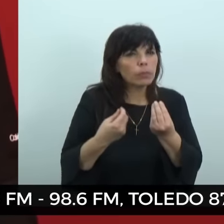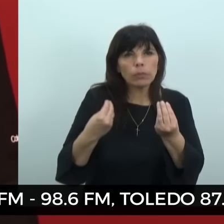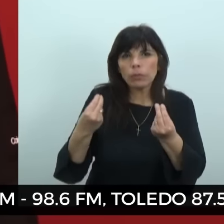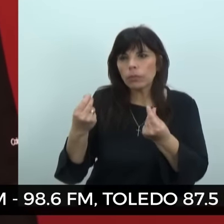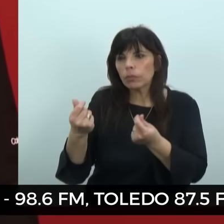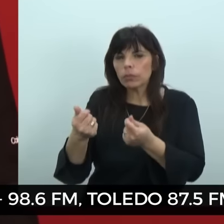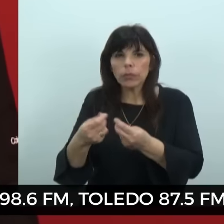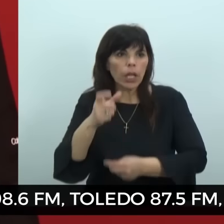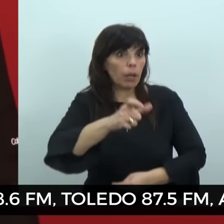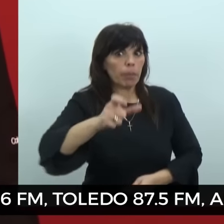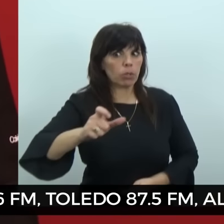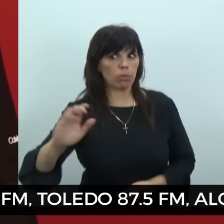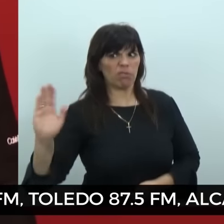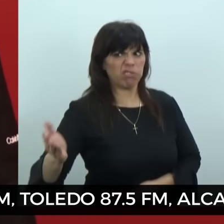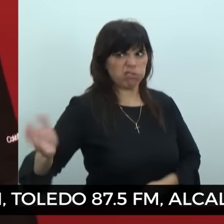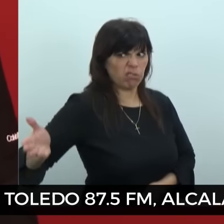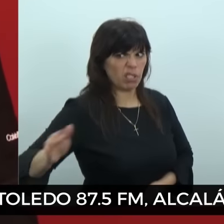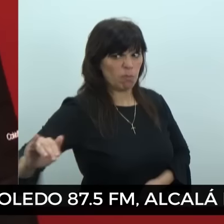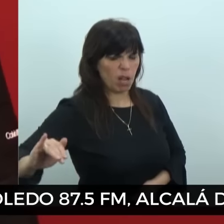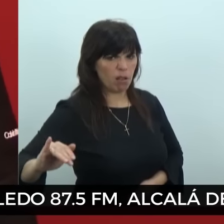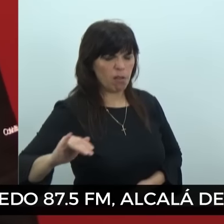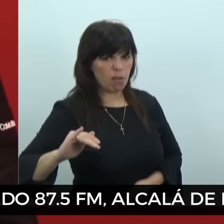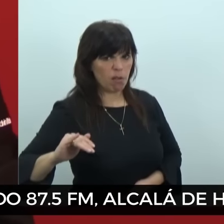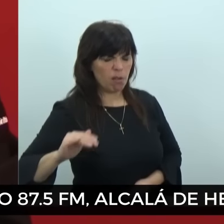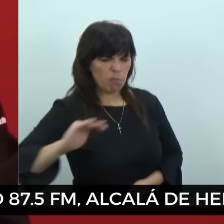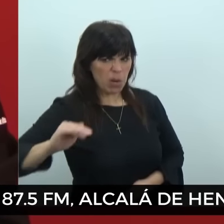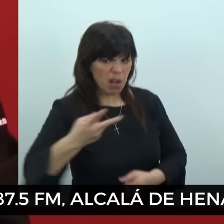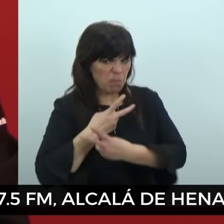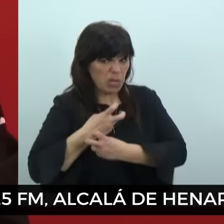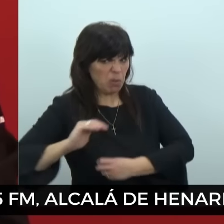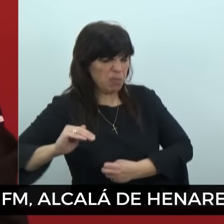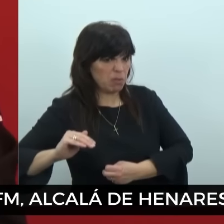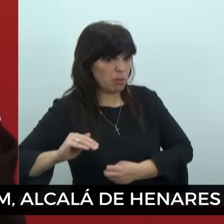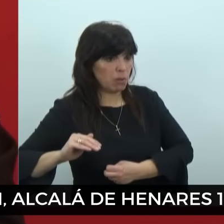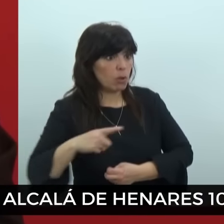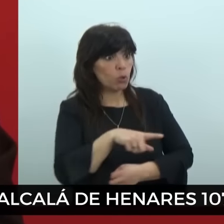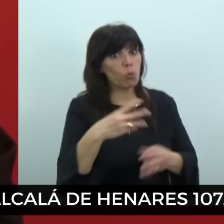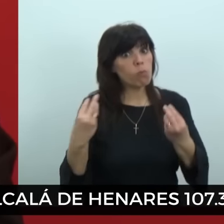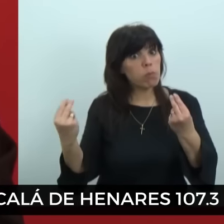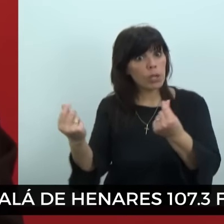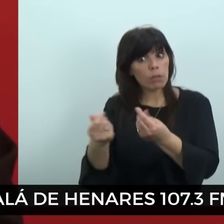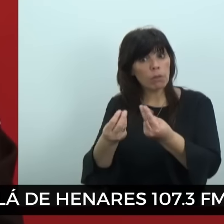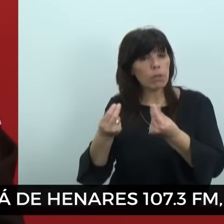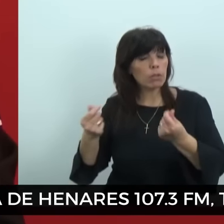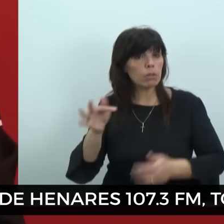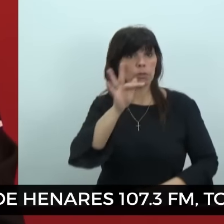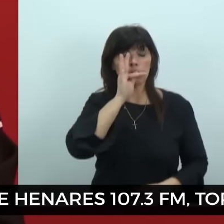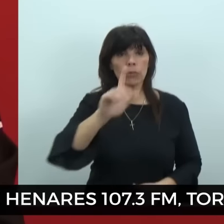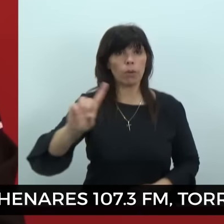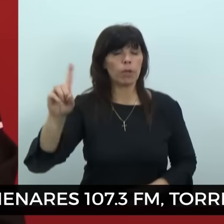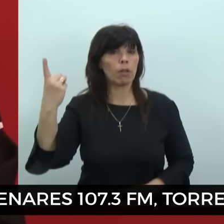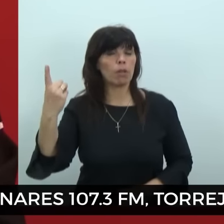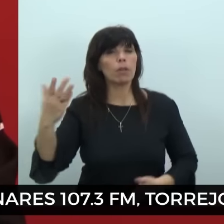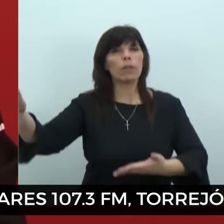quién es dañino, quién es tóxico en tu vida. Las promesas de Dios te